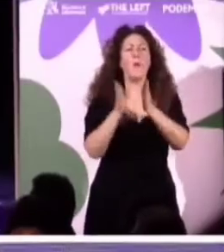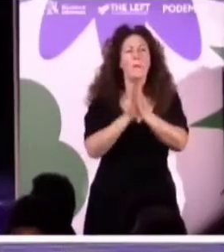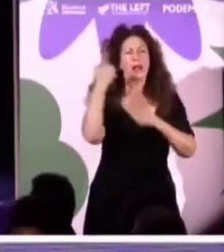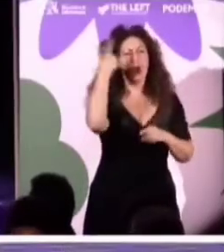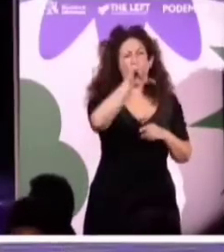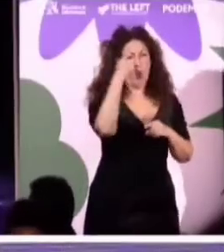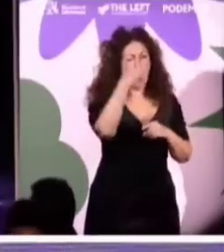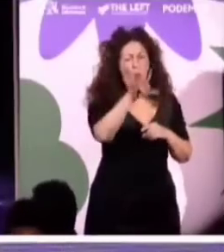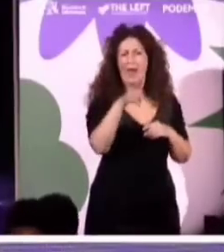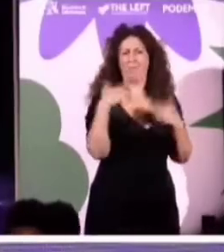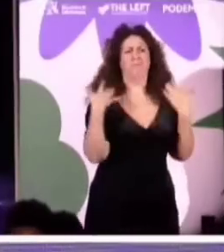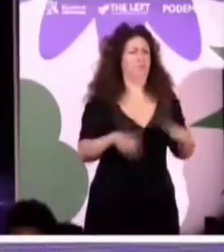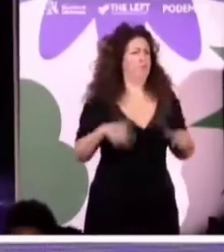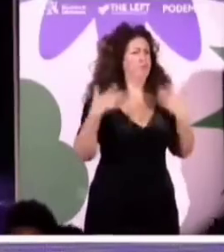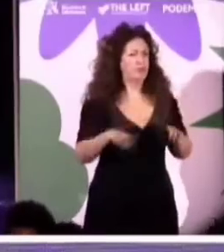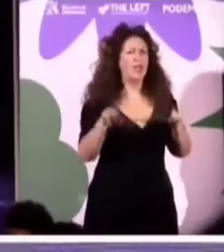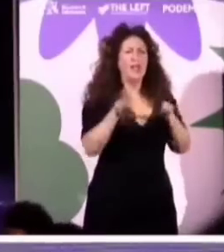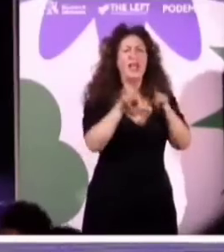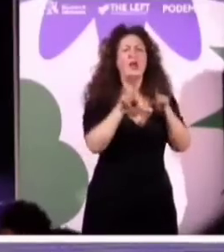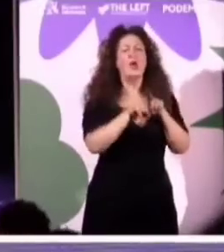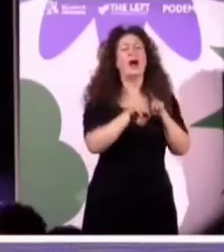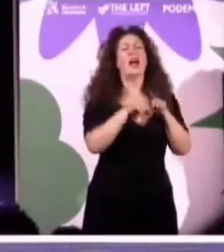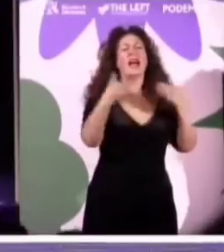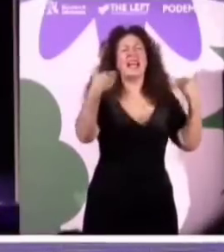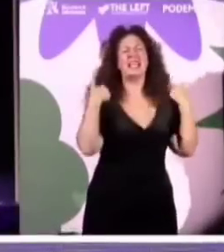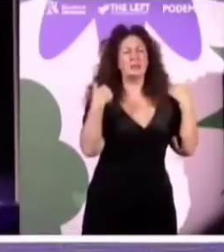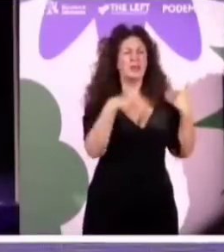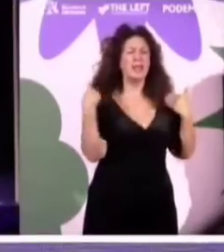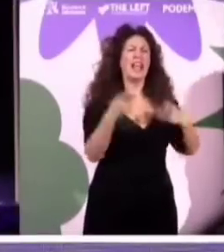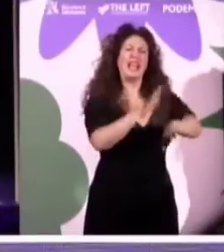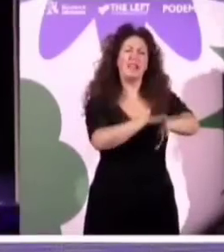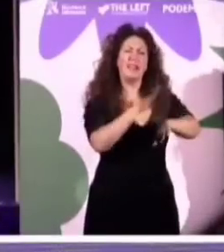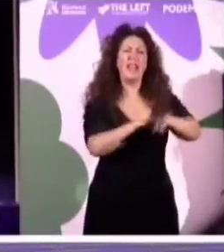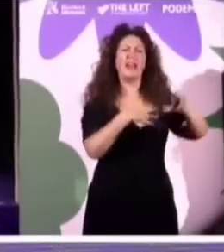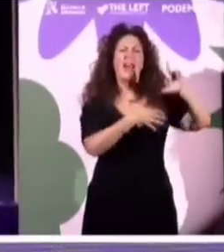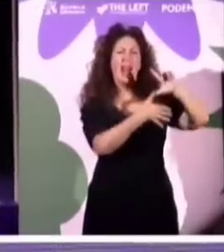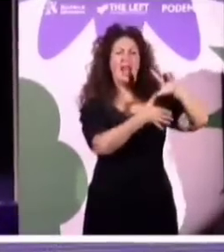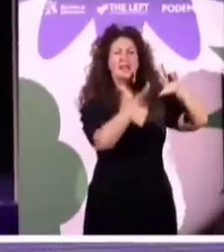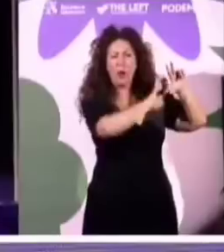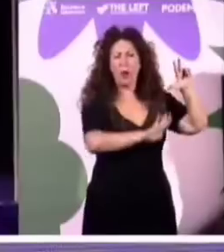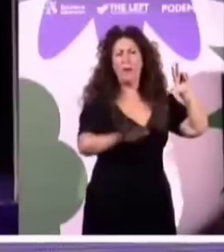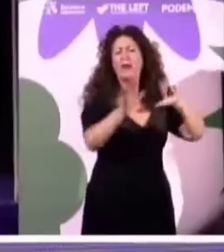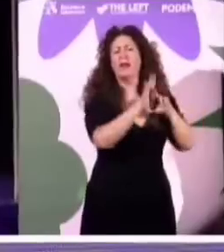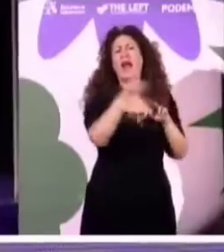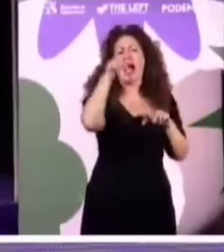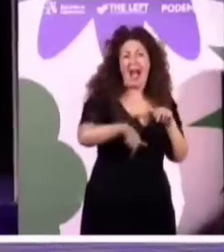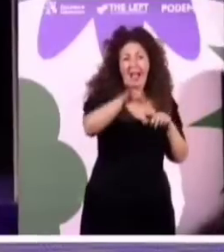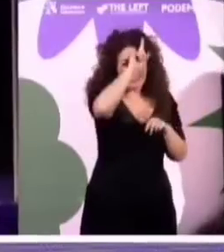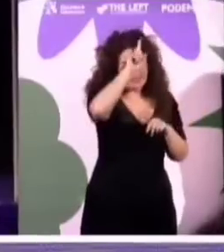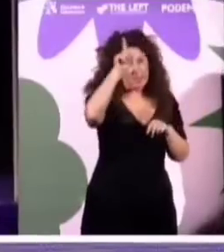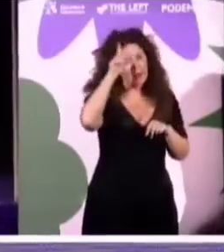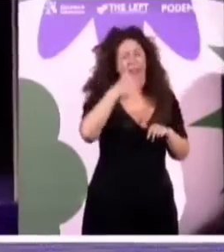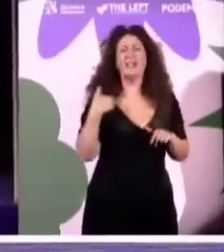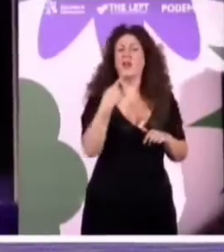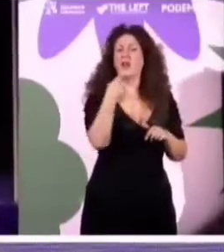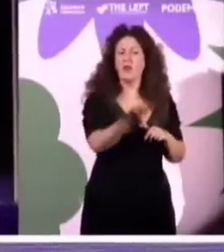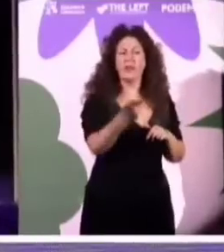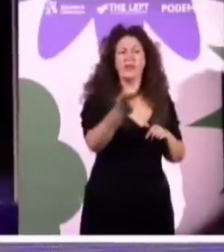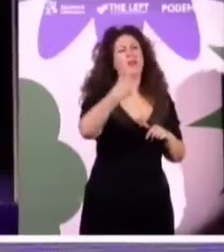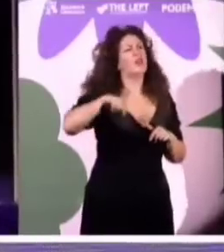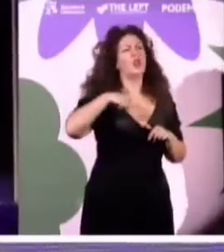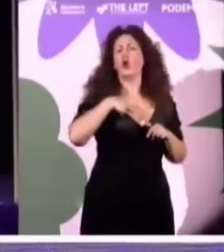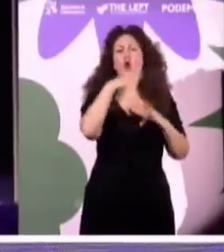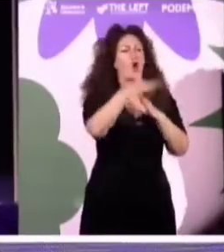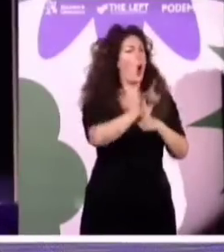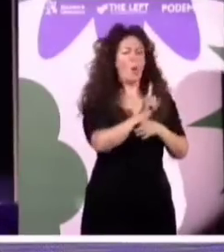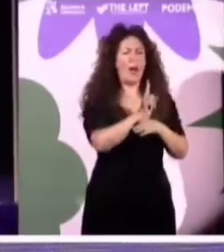es enorme, como la responsabilidad de toda la izquierda latinoamericana. Desde aquí, desde Madrid, quiero decir que no nos basta con